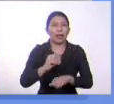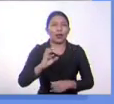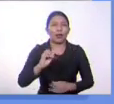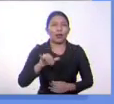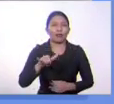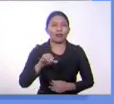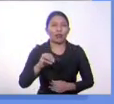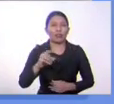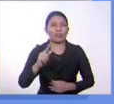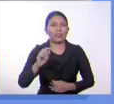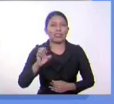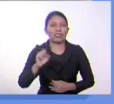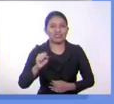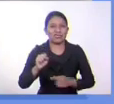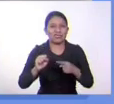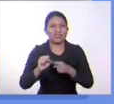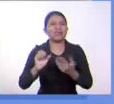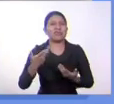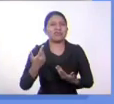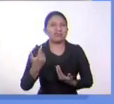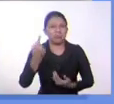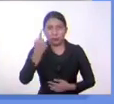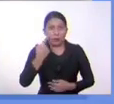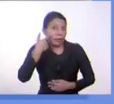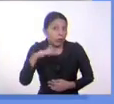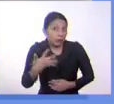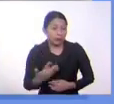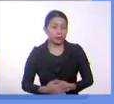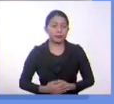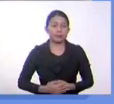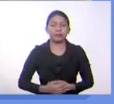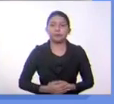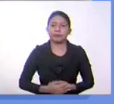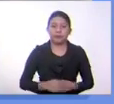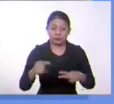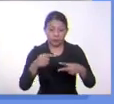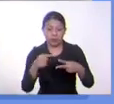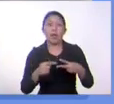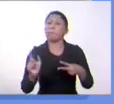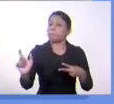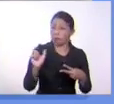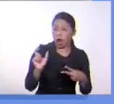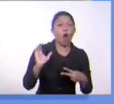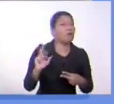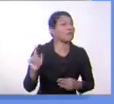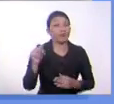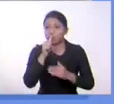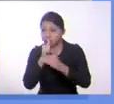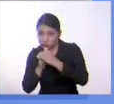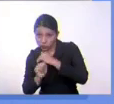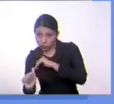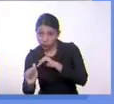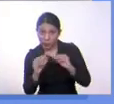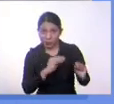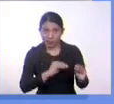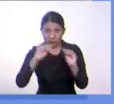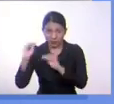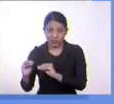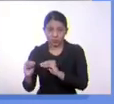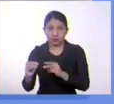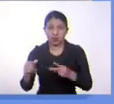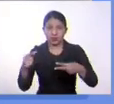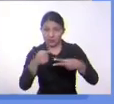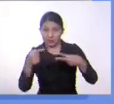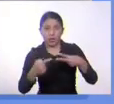hacer referencia a las migraciones regulares o irregulares, podemos conocer también que los migrantes no son